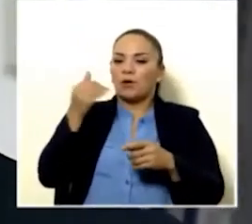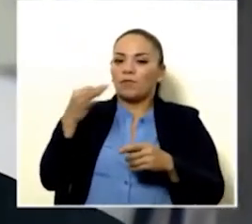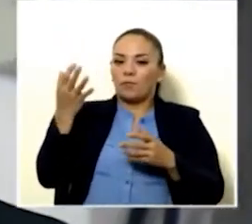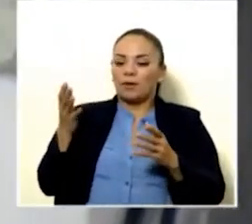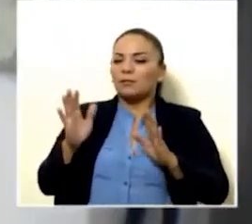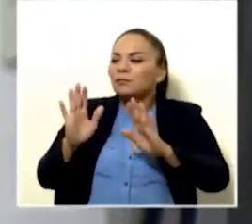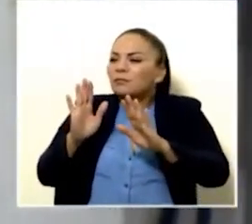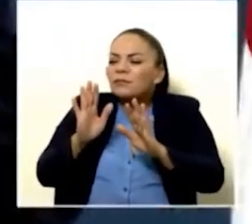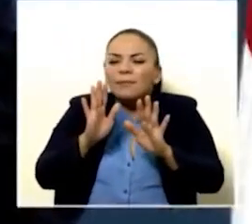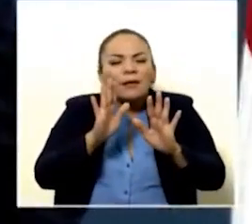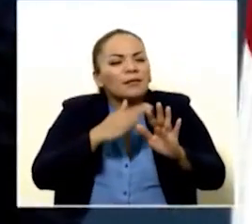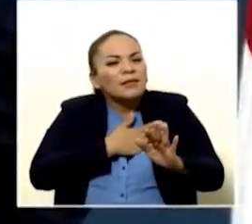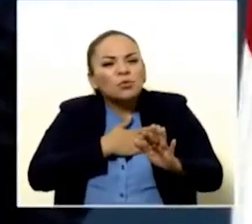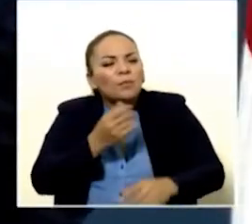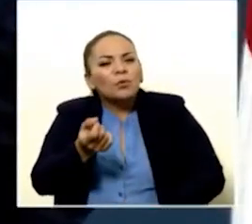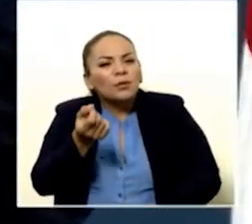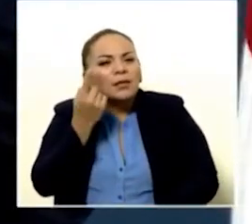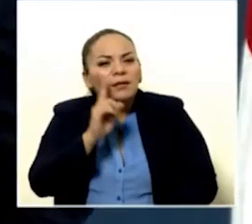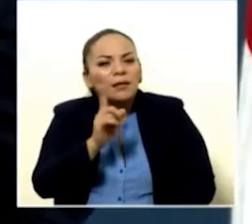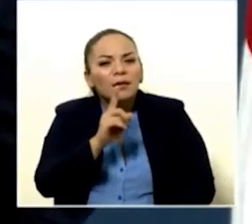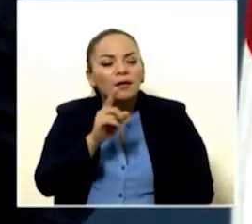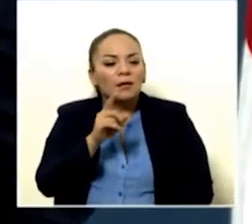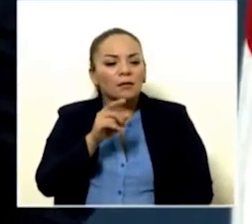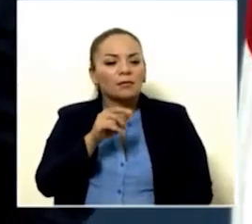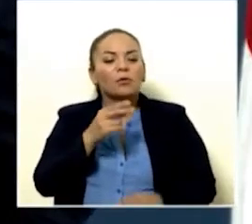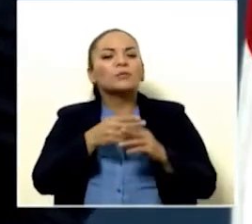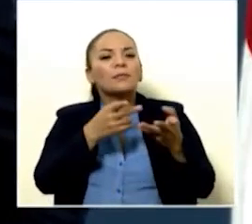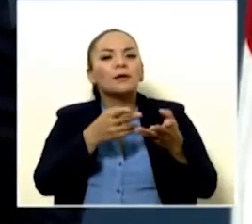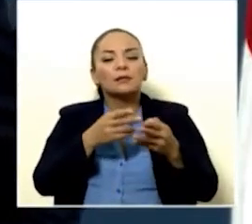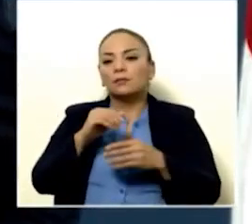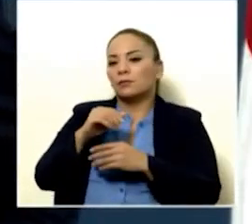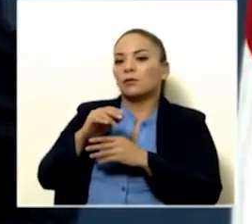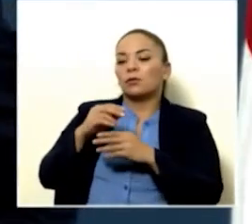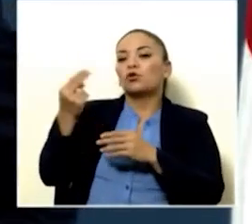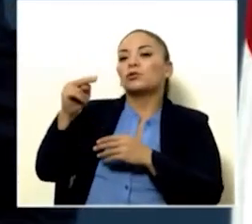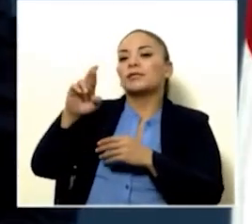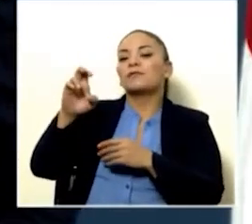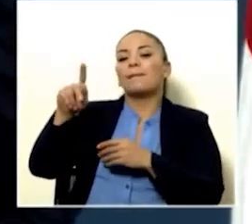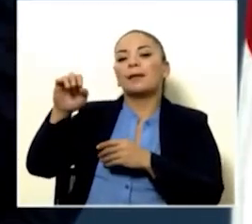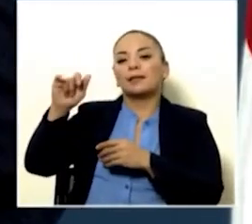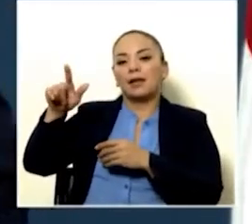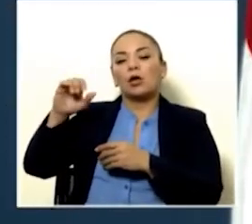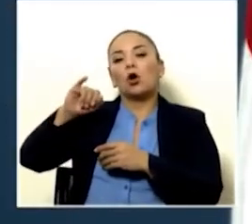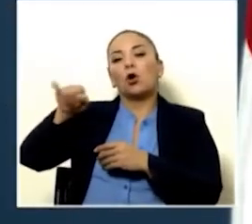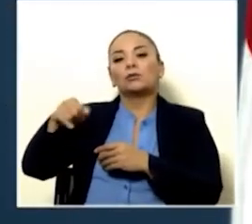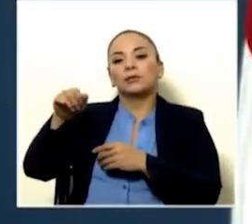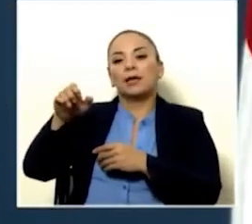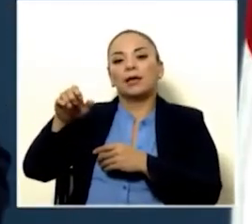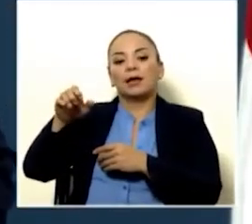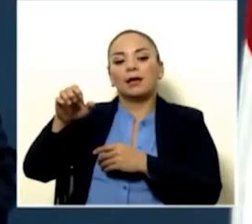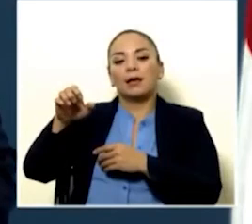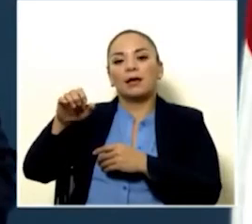Gracias. Discúlpeme porque no escuché el nombre del colega de prensa en el medio. Murillo. Noticias Repretel, José Delio Murillo.